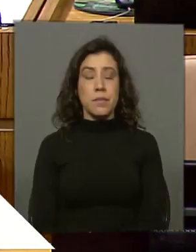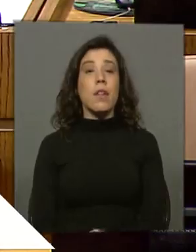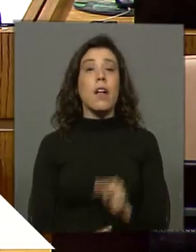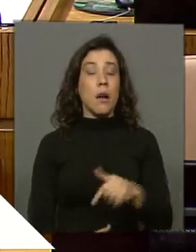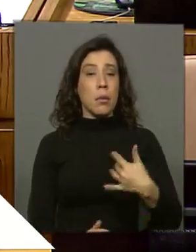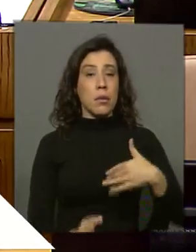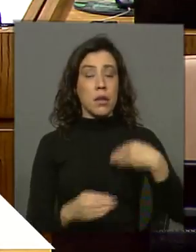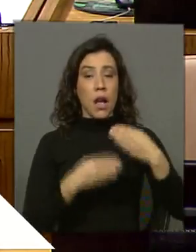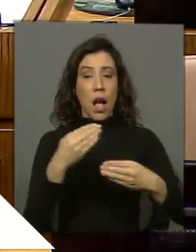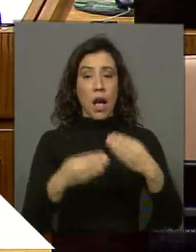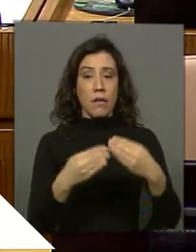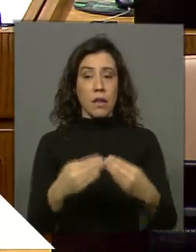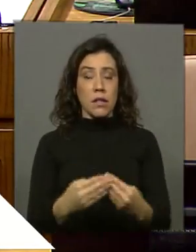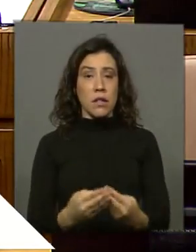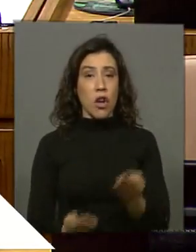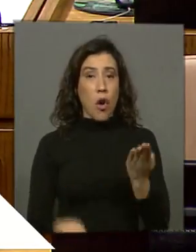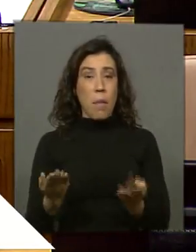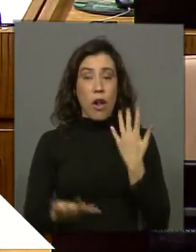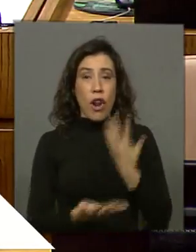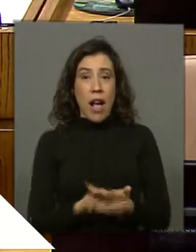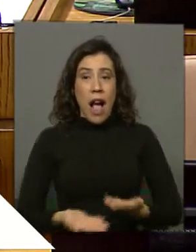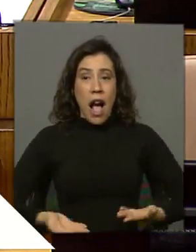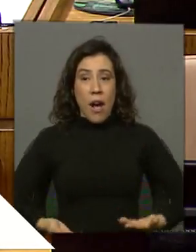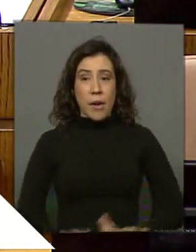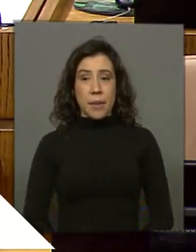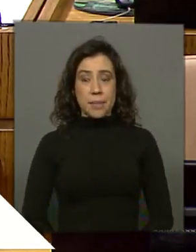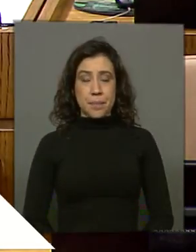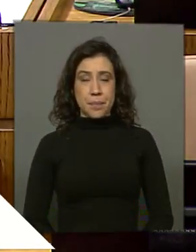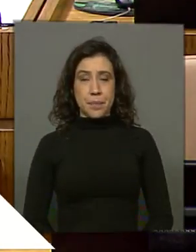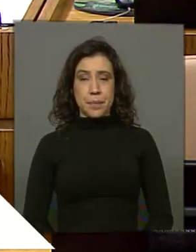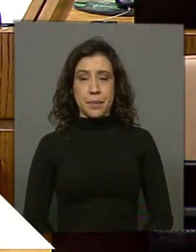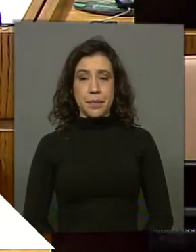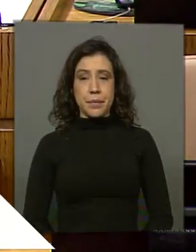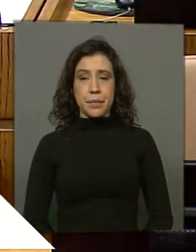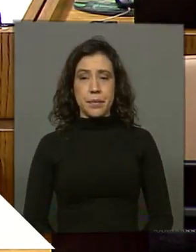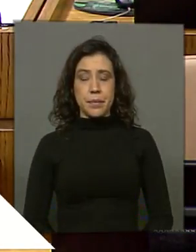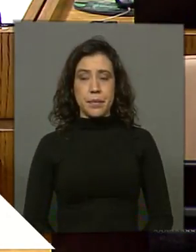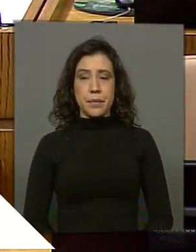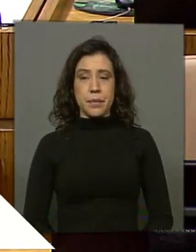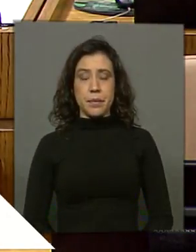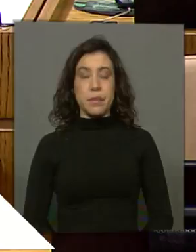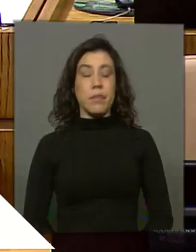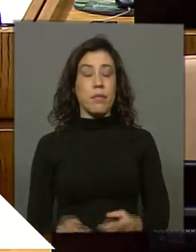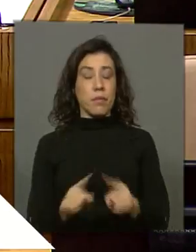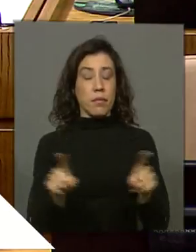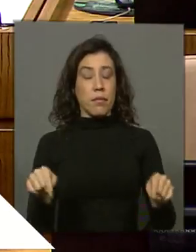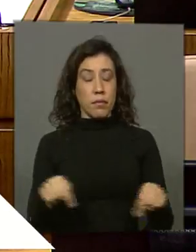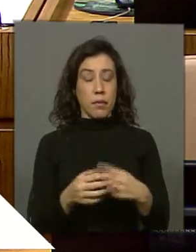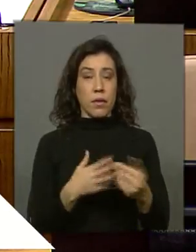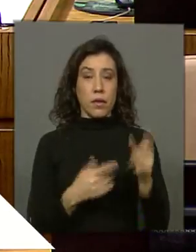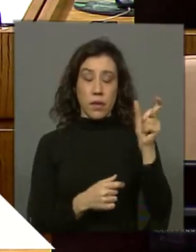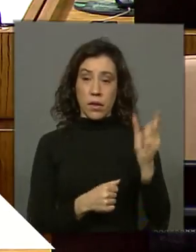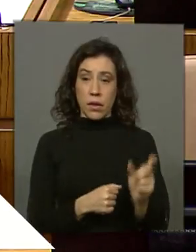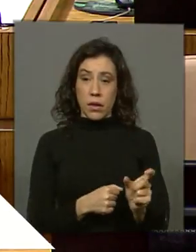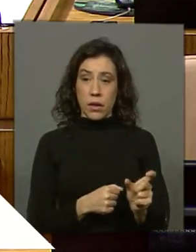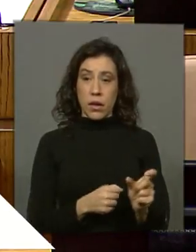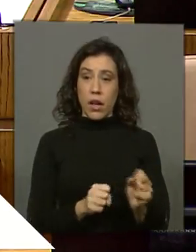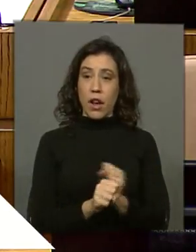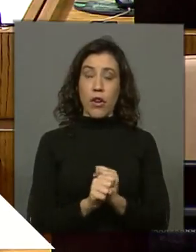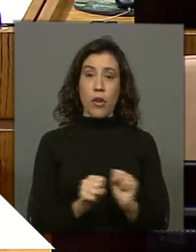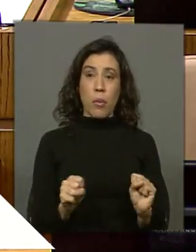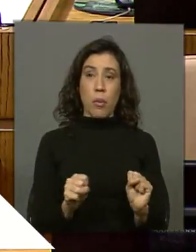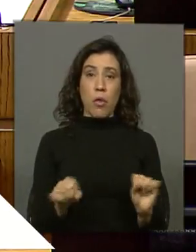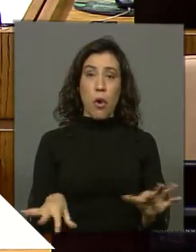avance con respecto a lo que tenemos hoy día y aún más en aquellos espacios en donde la persona no puede